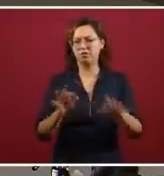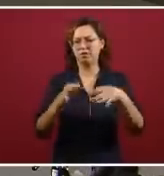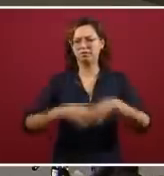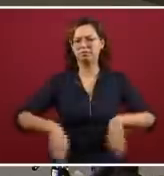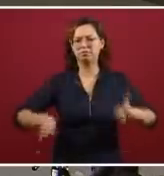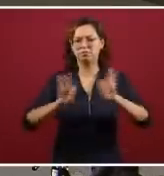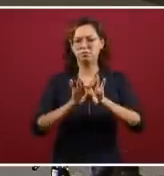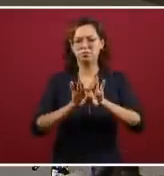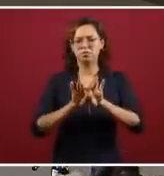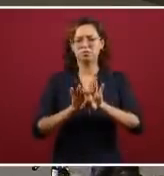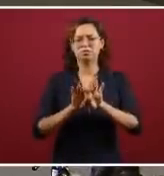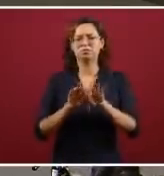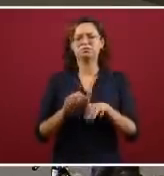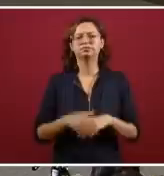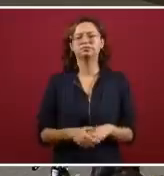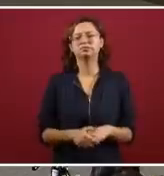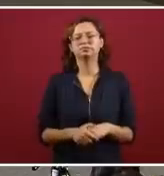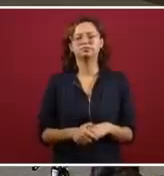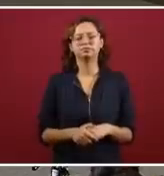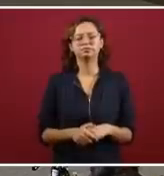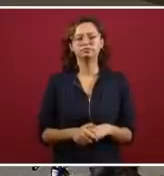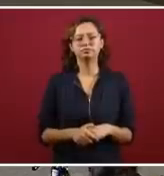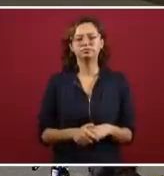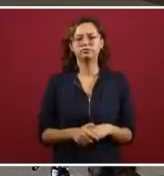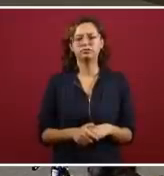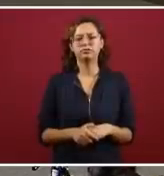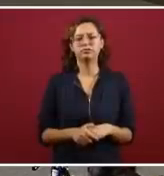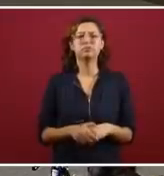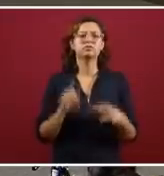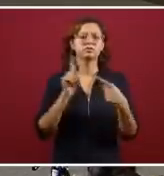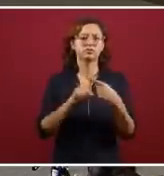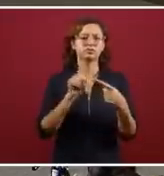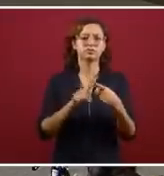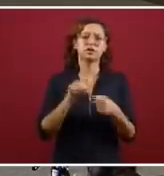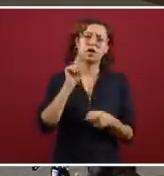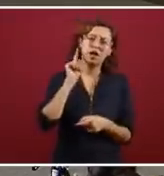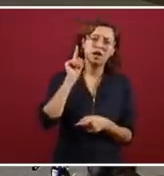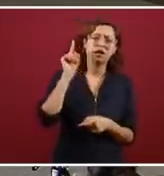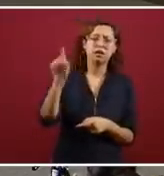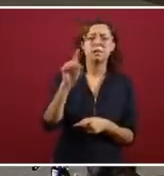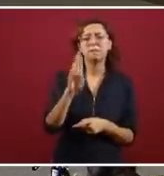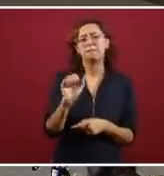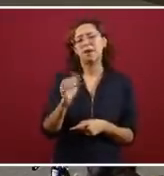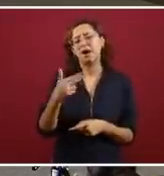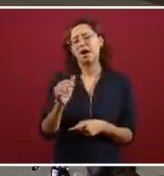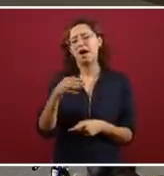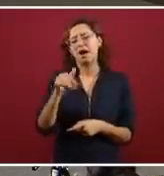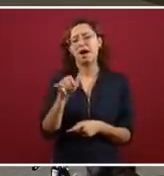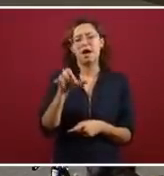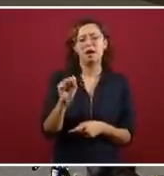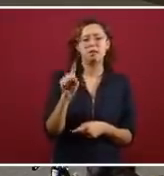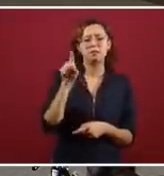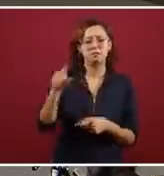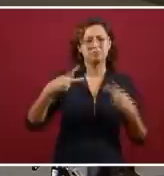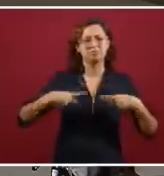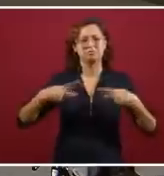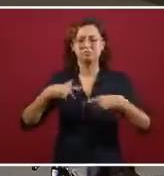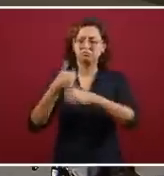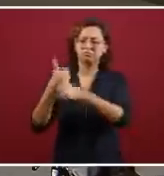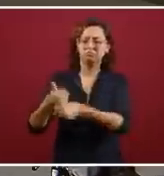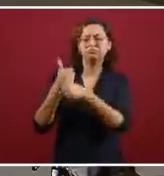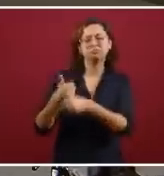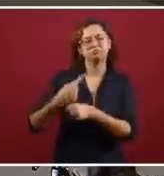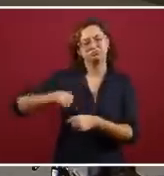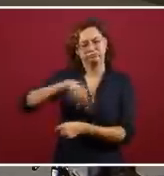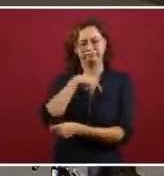importantes. Estamos ayudando a damnificados en Bahamas. Salió un barco de